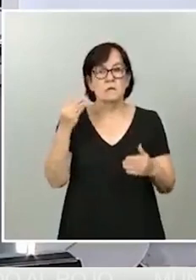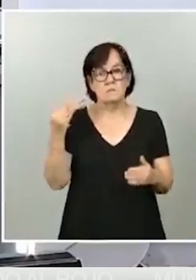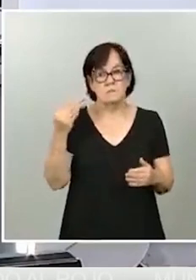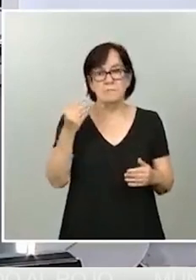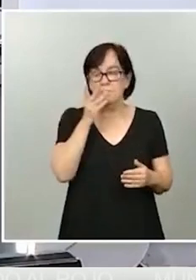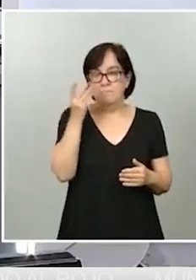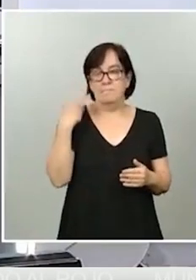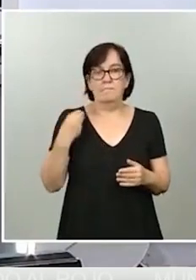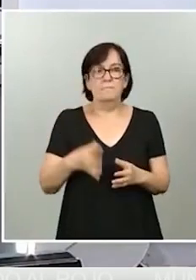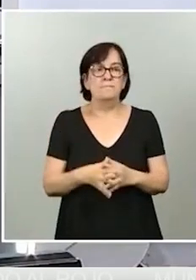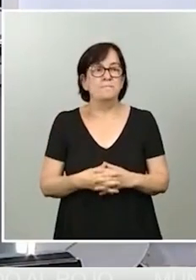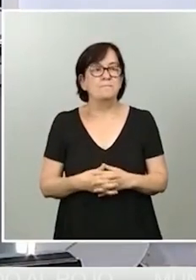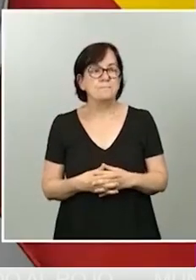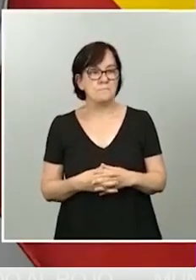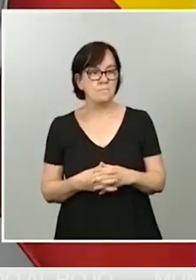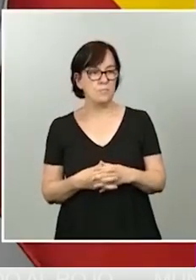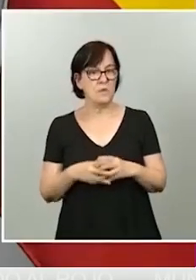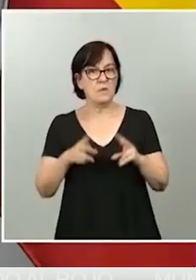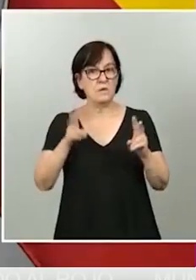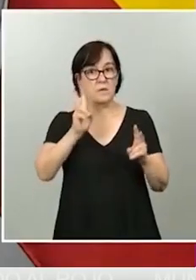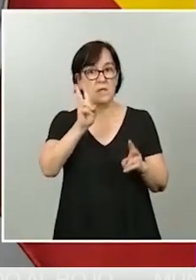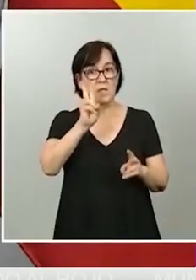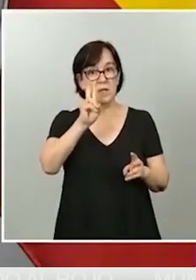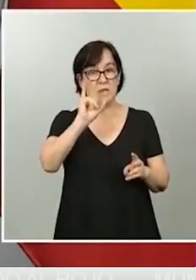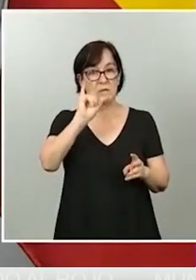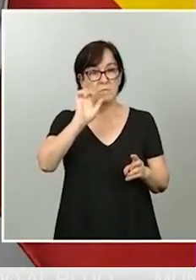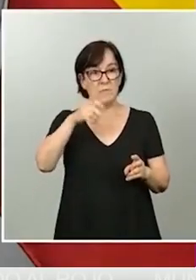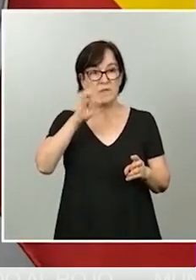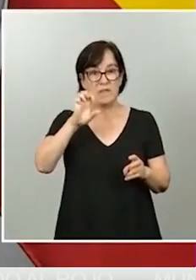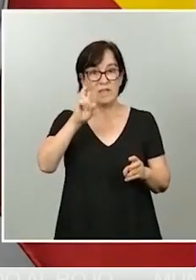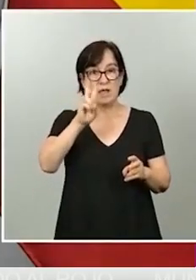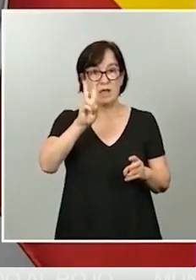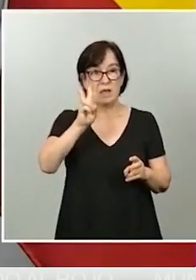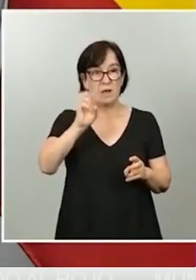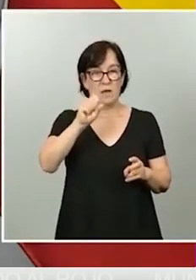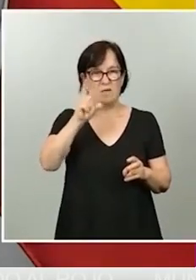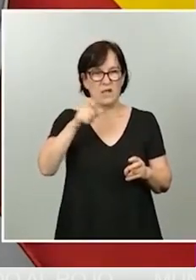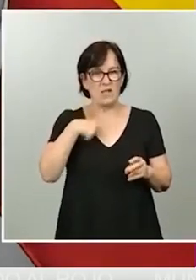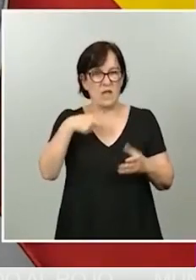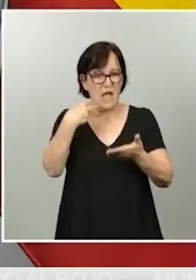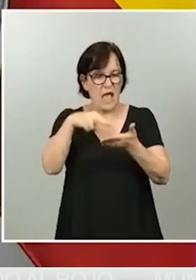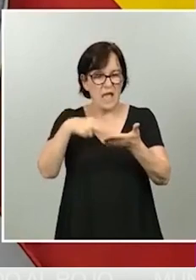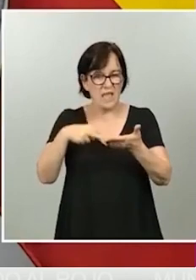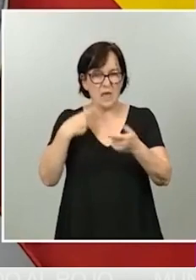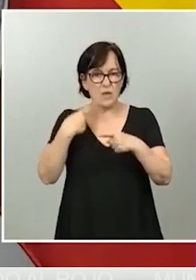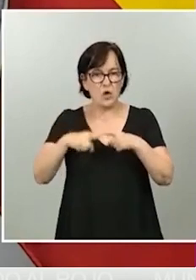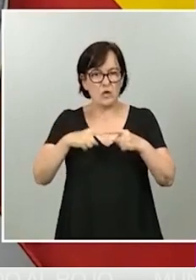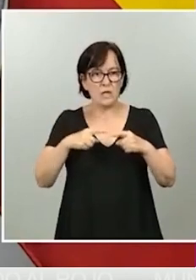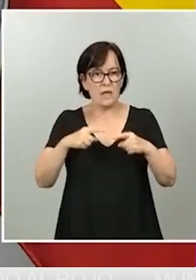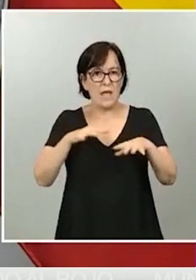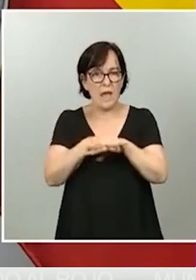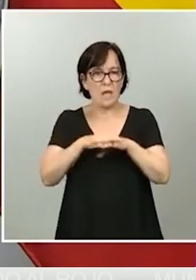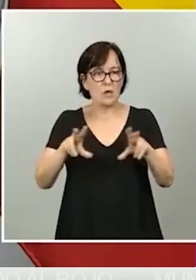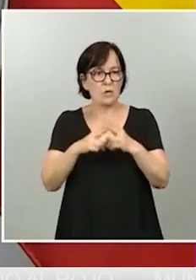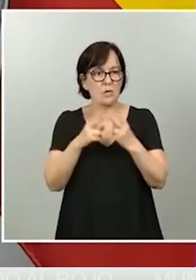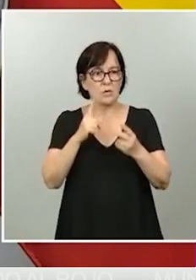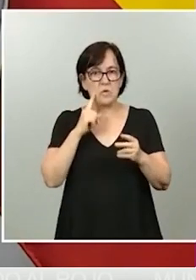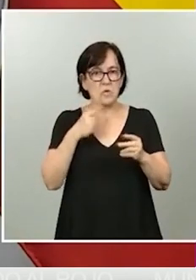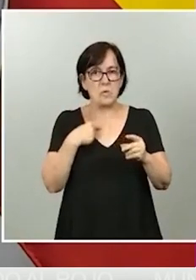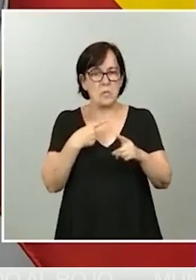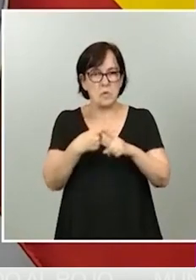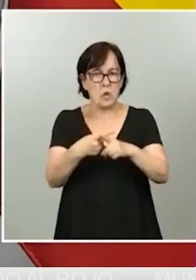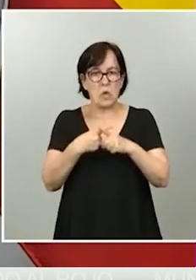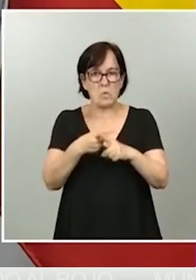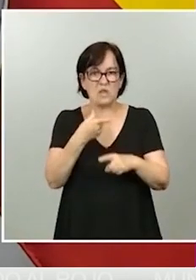mentecatos en los medios de comunicación que, por ejemplo, esta mañana